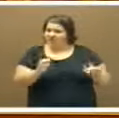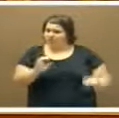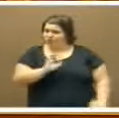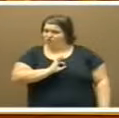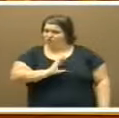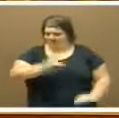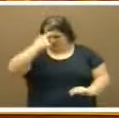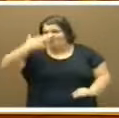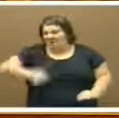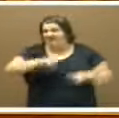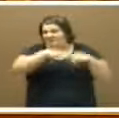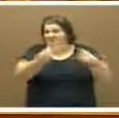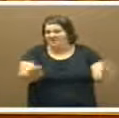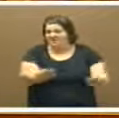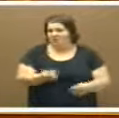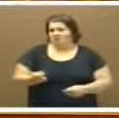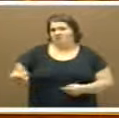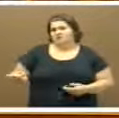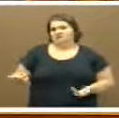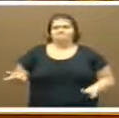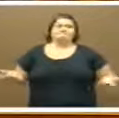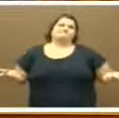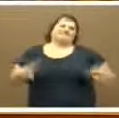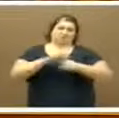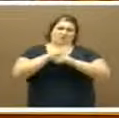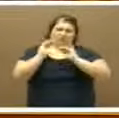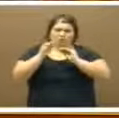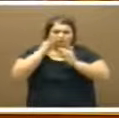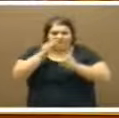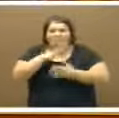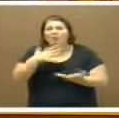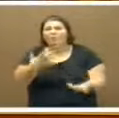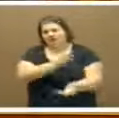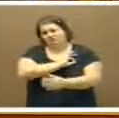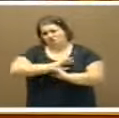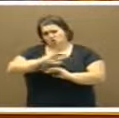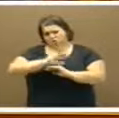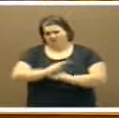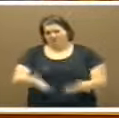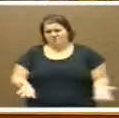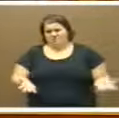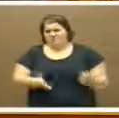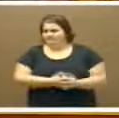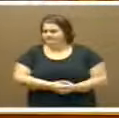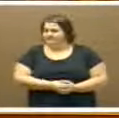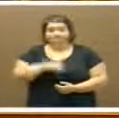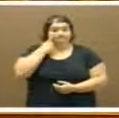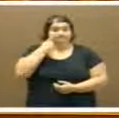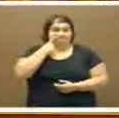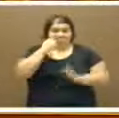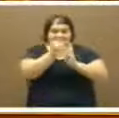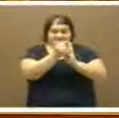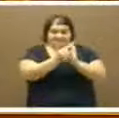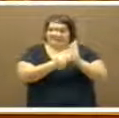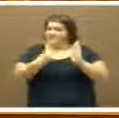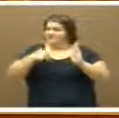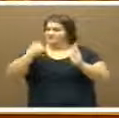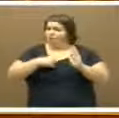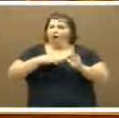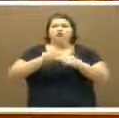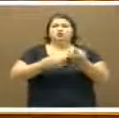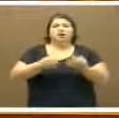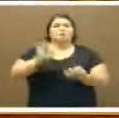¿De verdad se lo cree? ¿En qué mundo vive usted, señor consejero? Mire, esta medida ha servido para que el señor Monago salga